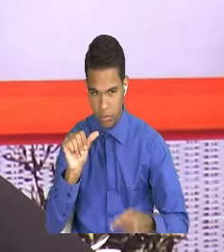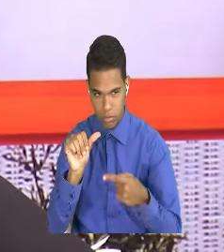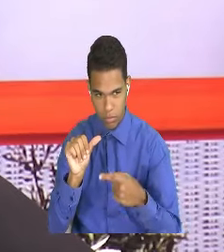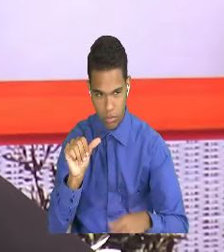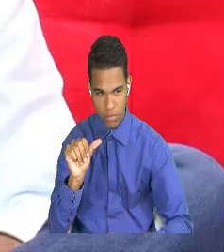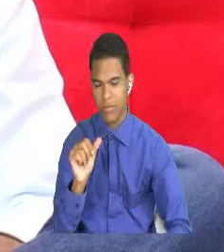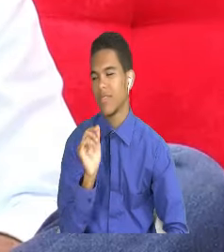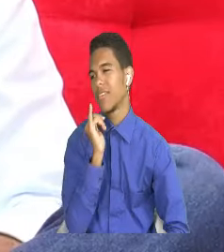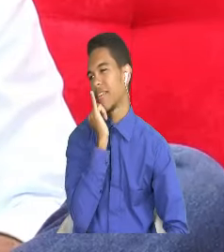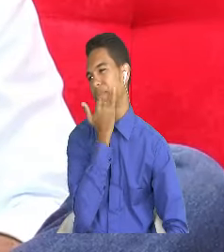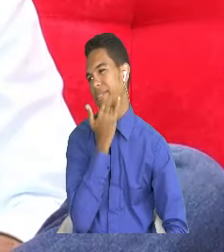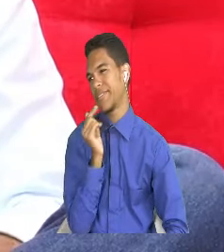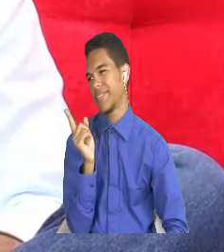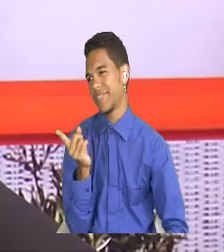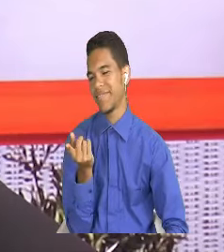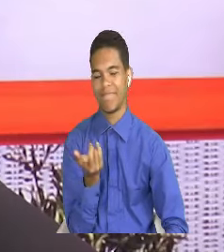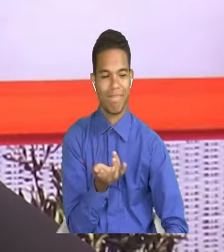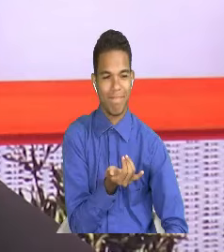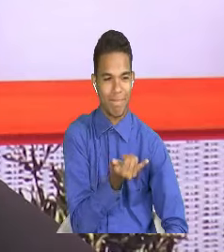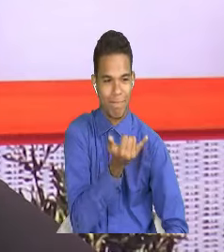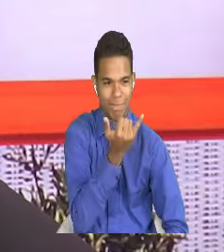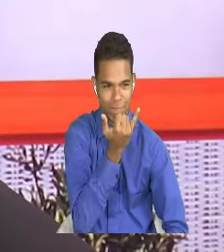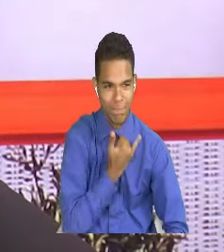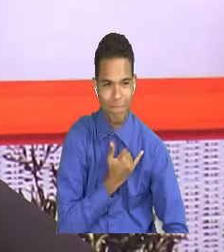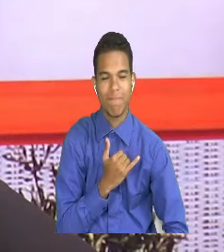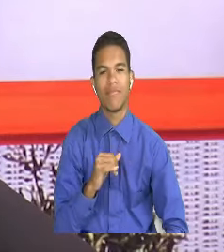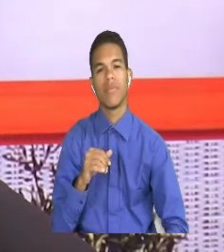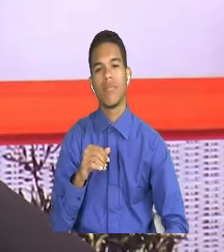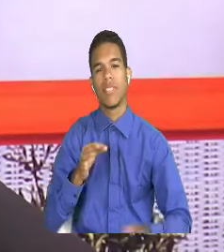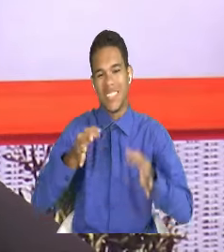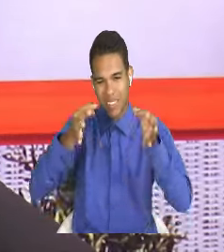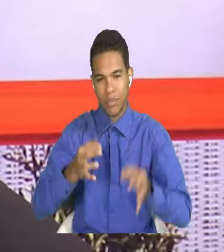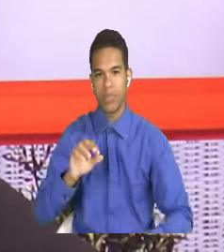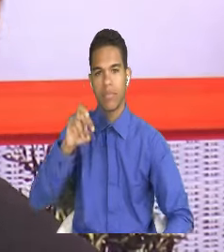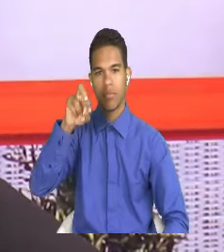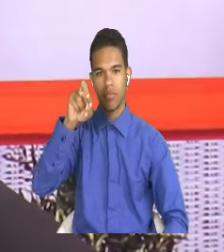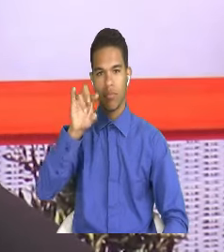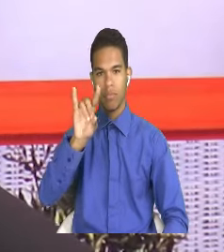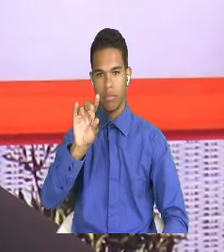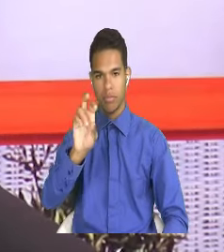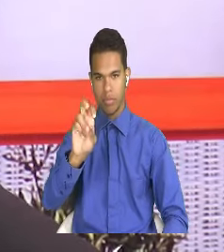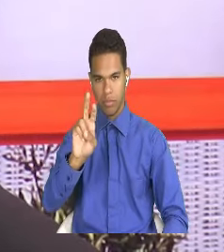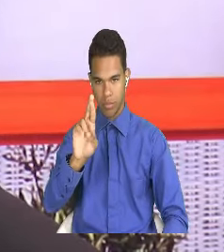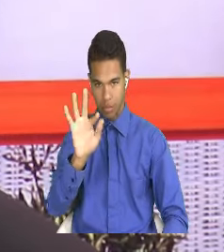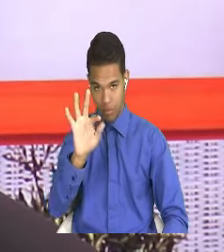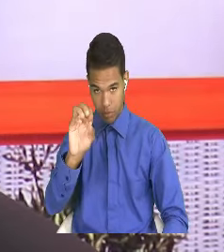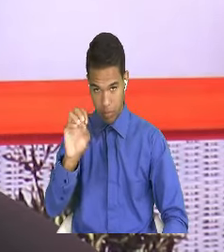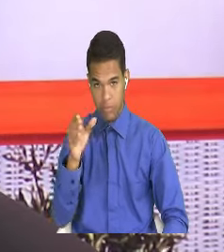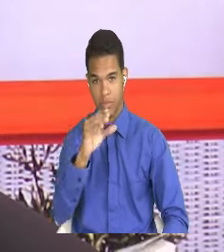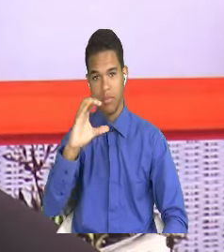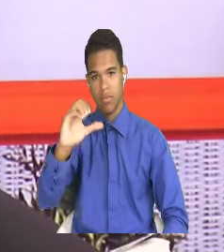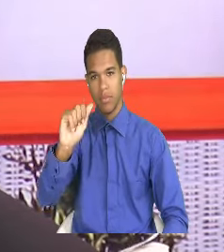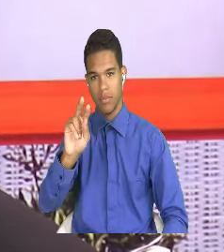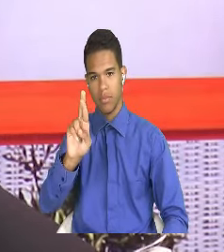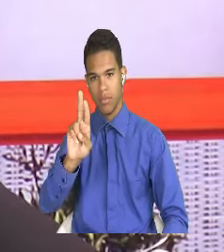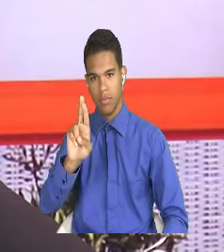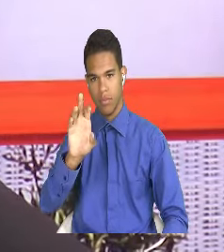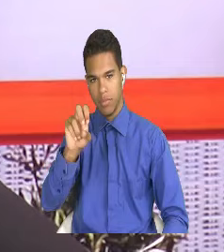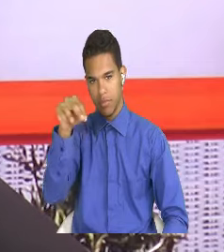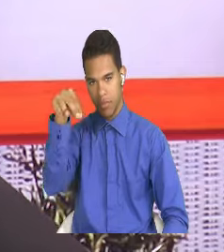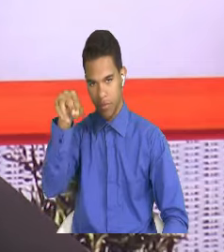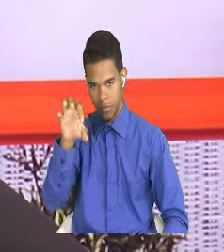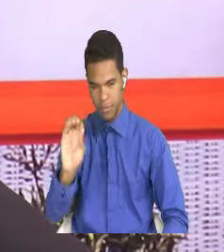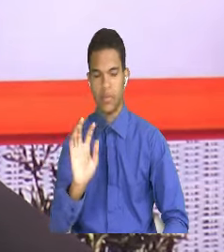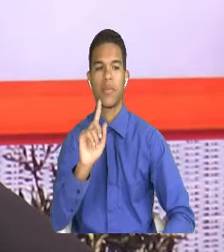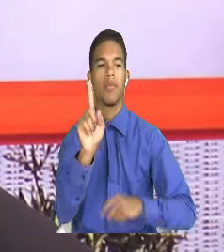Erróneo. Incorrecto. Puerto Carreño. Puerto Carreño. Para que usted y para que todos nuestros televidentes lo sepan, Puerto Carreño.